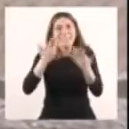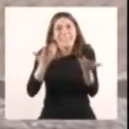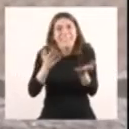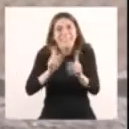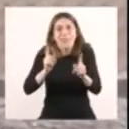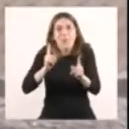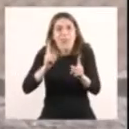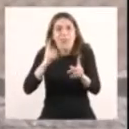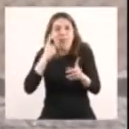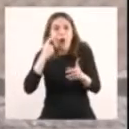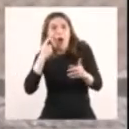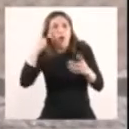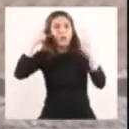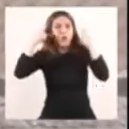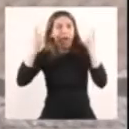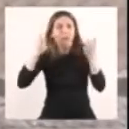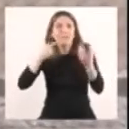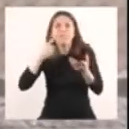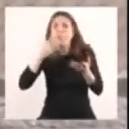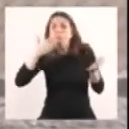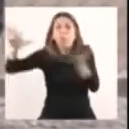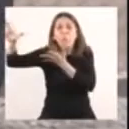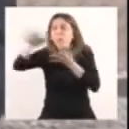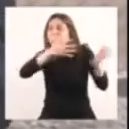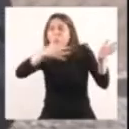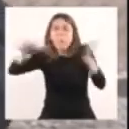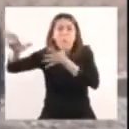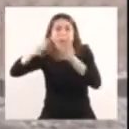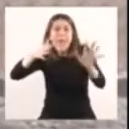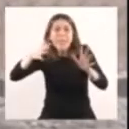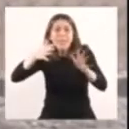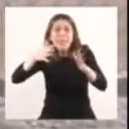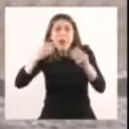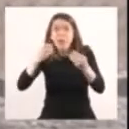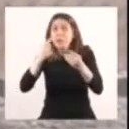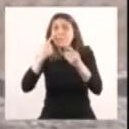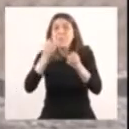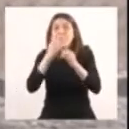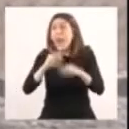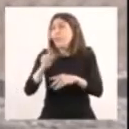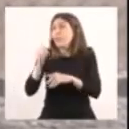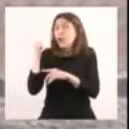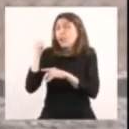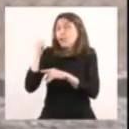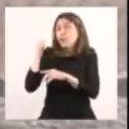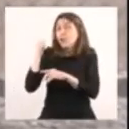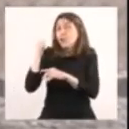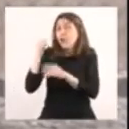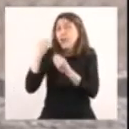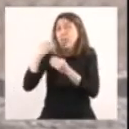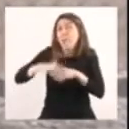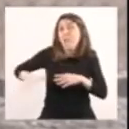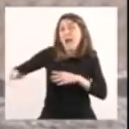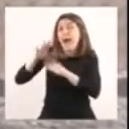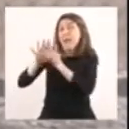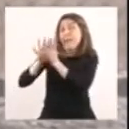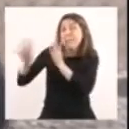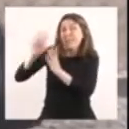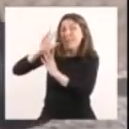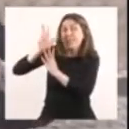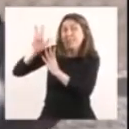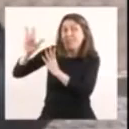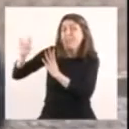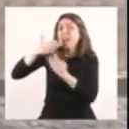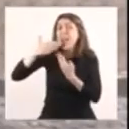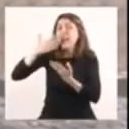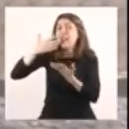viento es capaz de generar esta maravilla, ¿no? Que está a mis espaldas, que es un parque que va